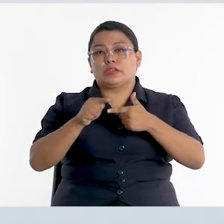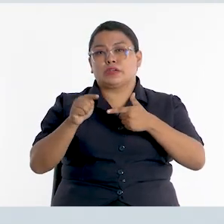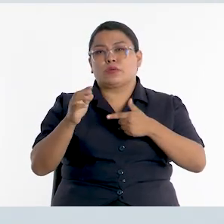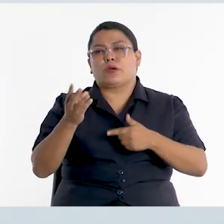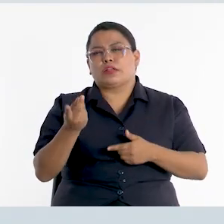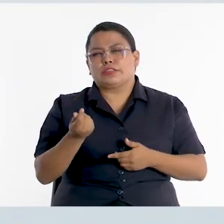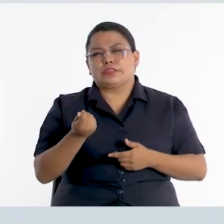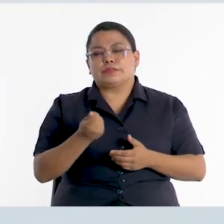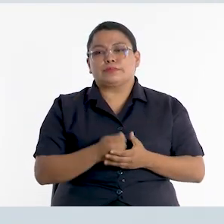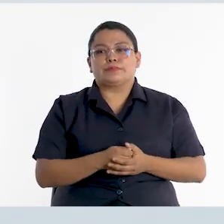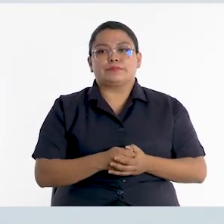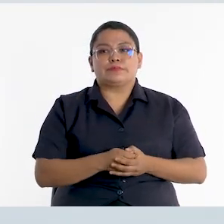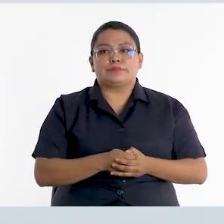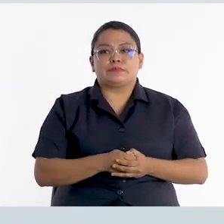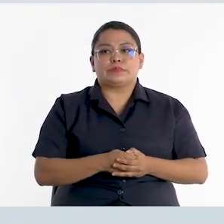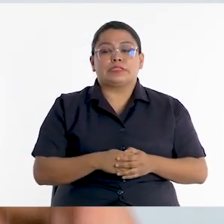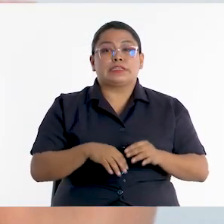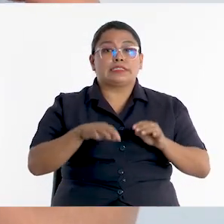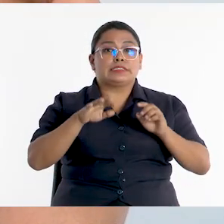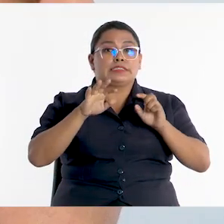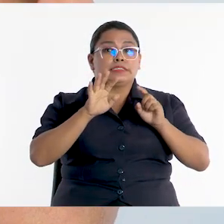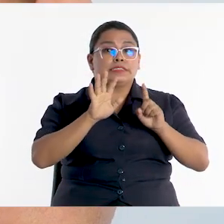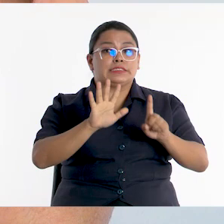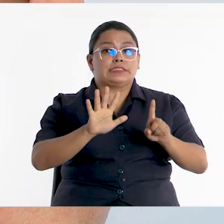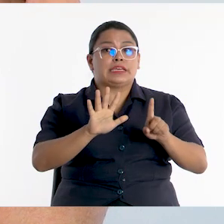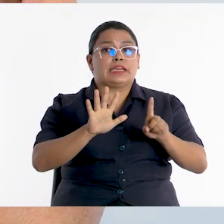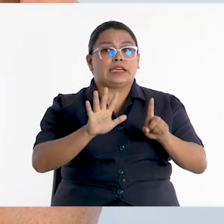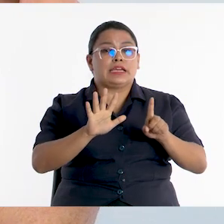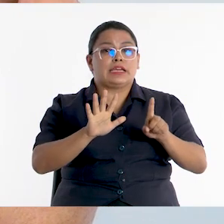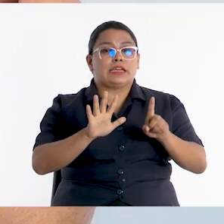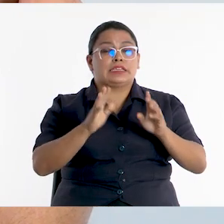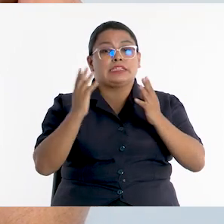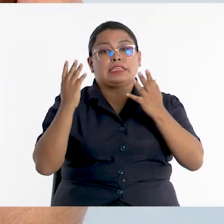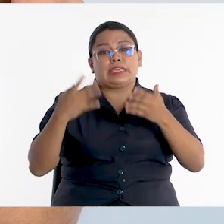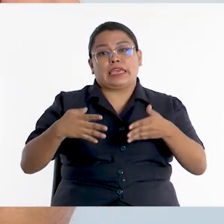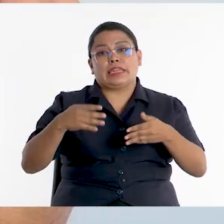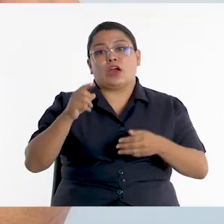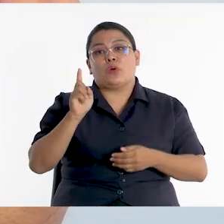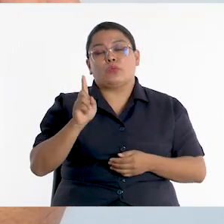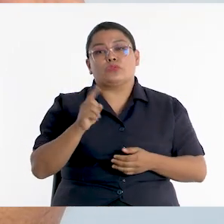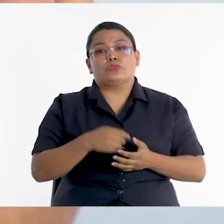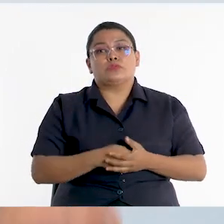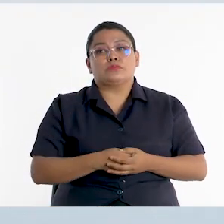de la división es 6 residuo 1,